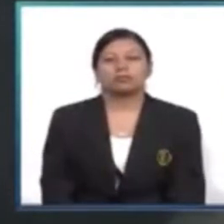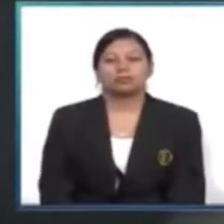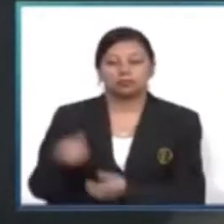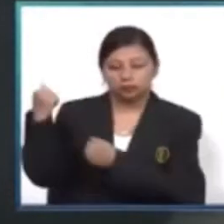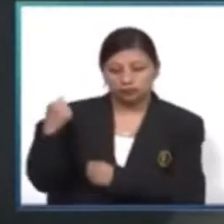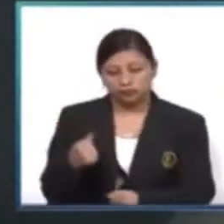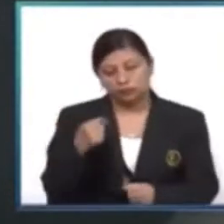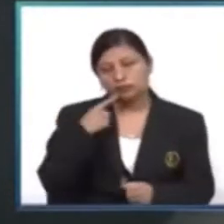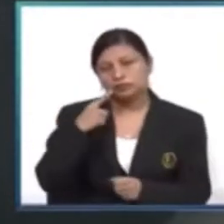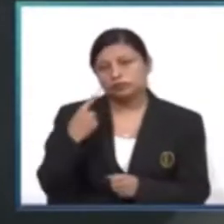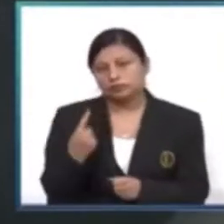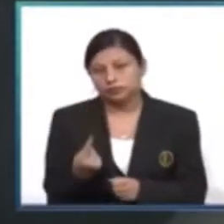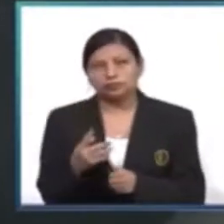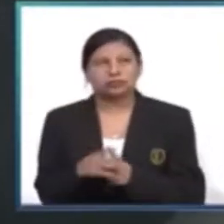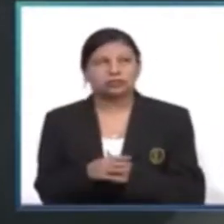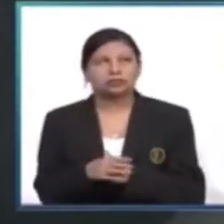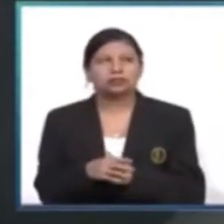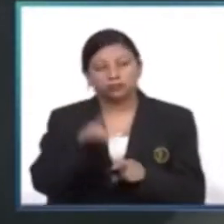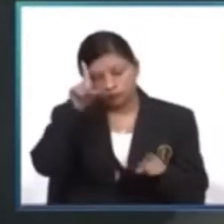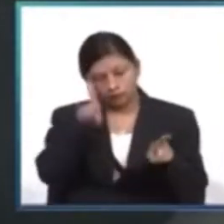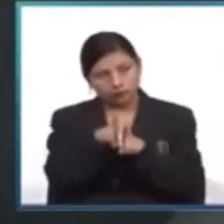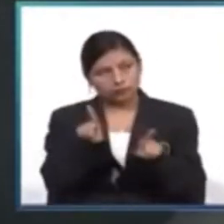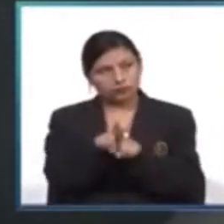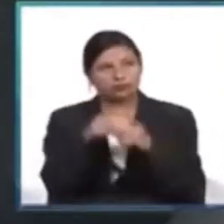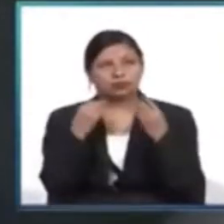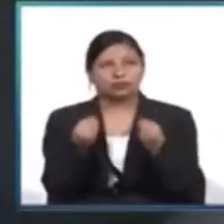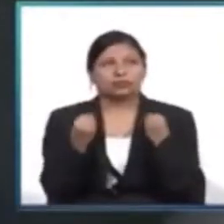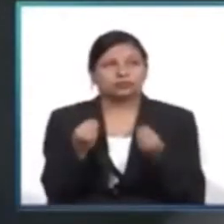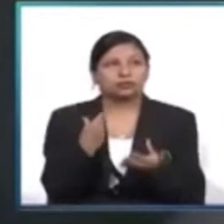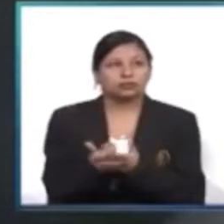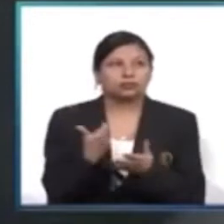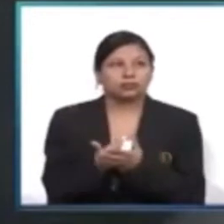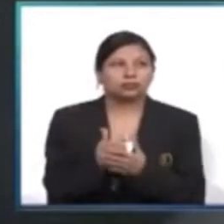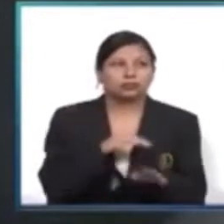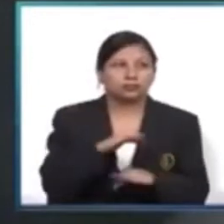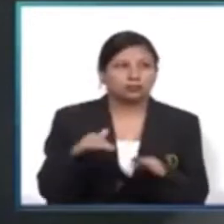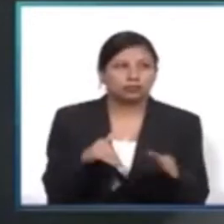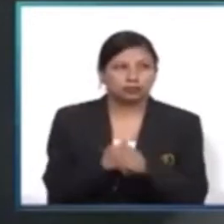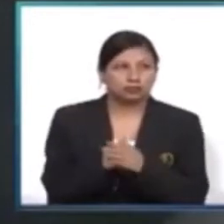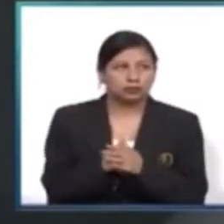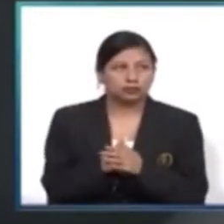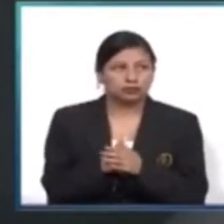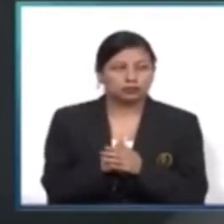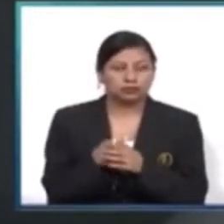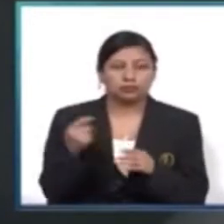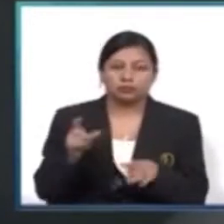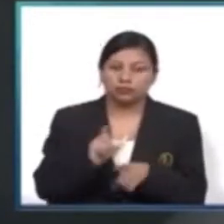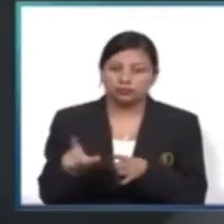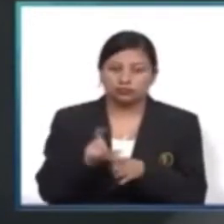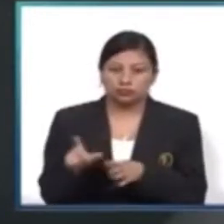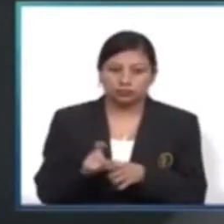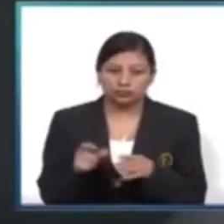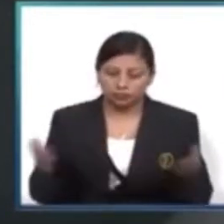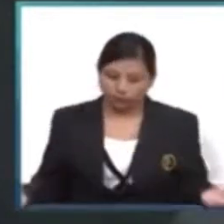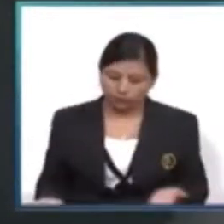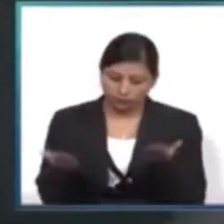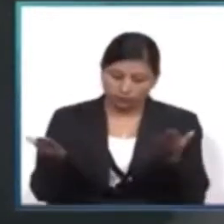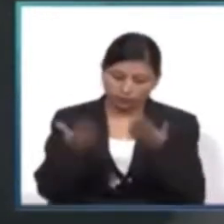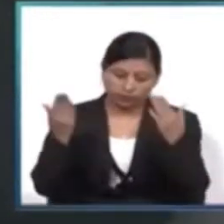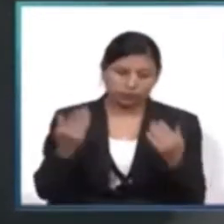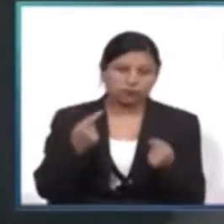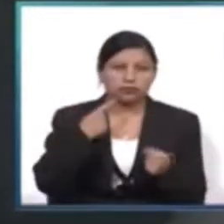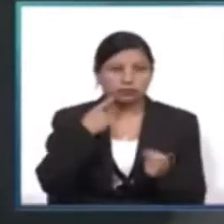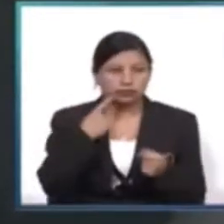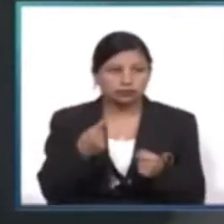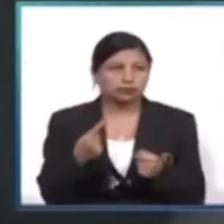Bill y Melinda Gates ha también puesto mucho dinero en todas las plantas de producción porque era la única manera de